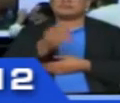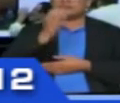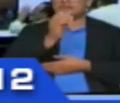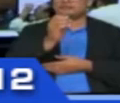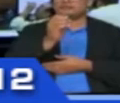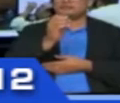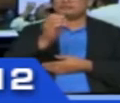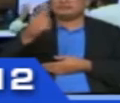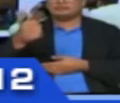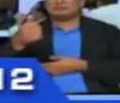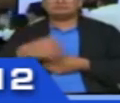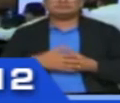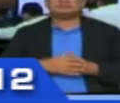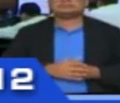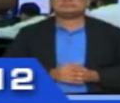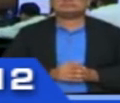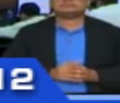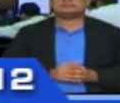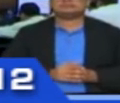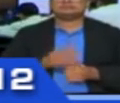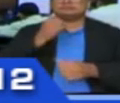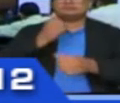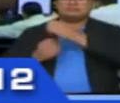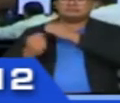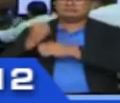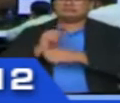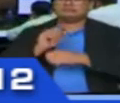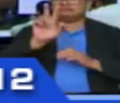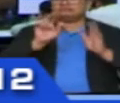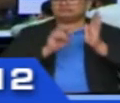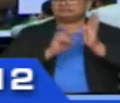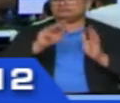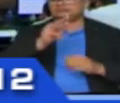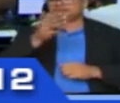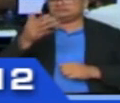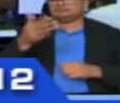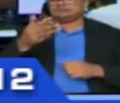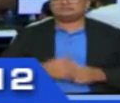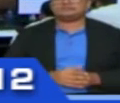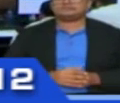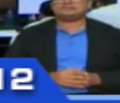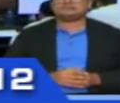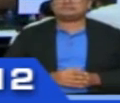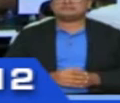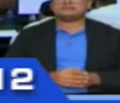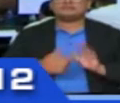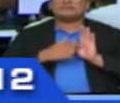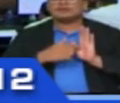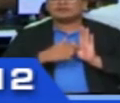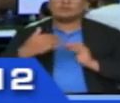aprobada endilga pues a los ciudadanos nicaragüenses y por lo tanto da la impresión de que es